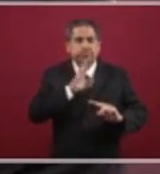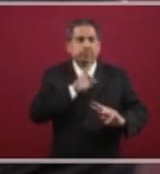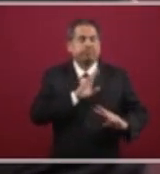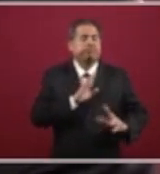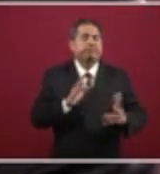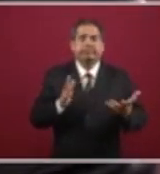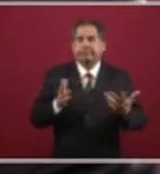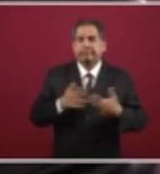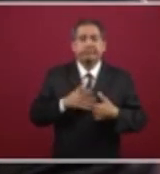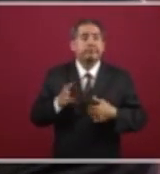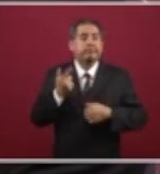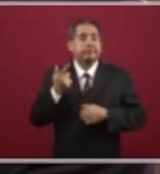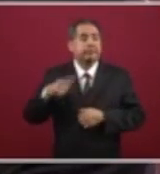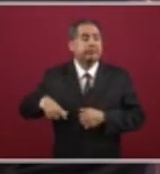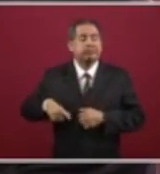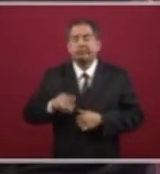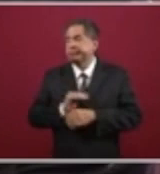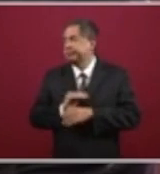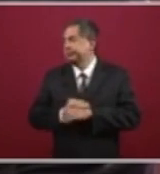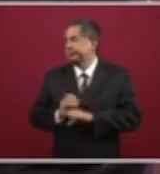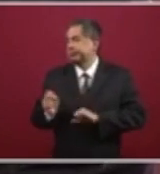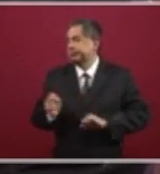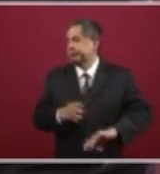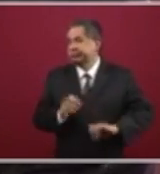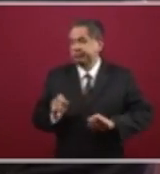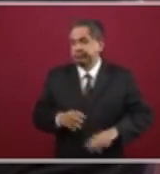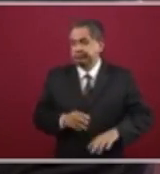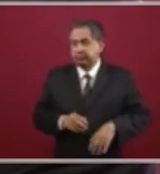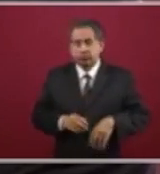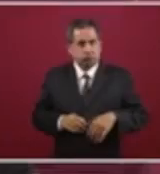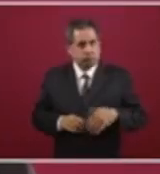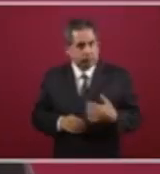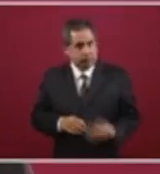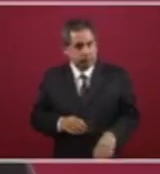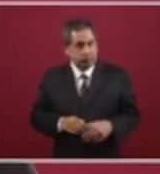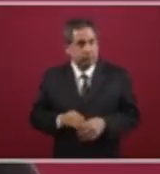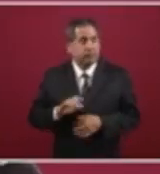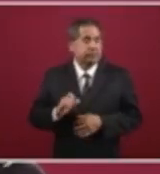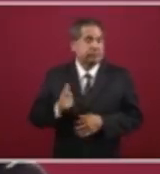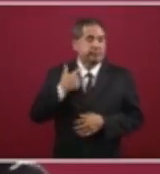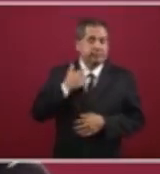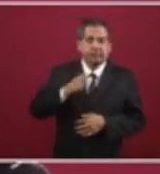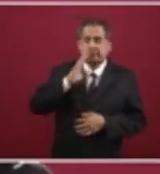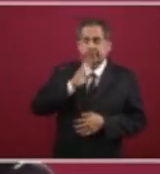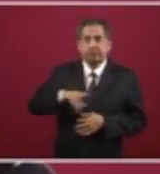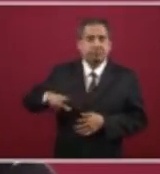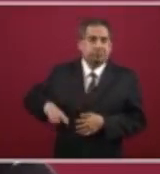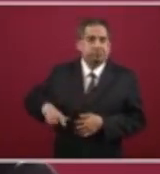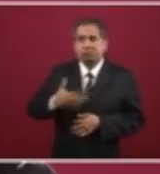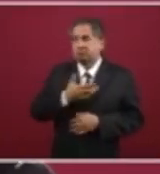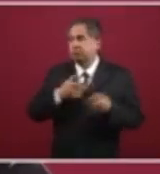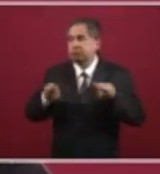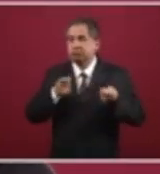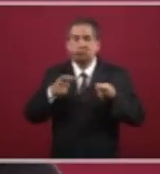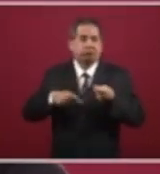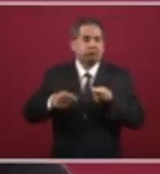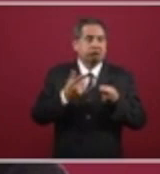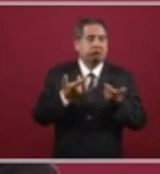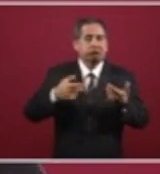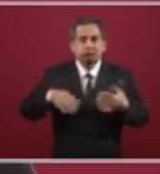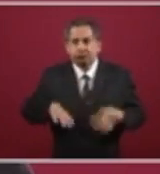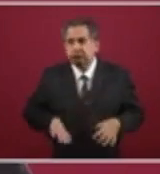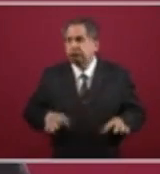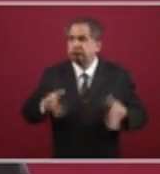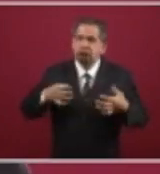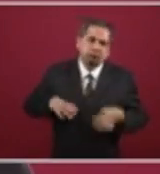pueblo y porque los malos gobernantes se dedicaban nada más a saquear, a